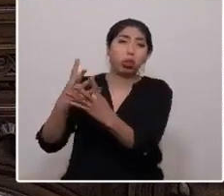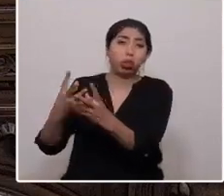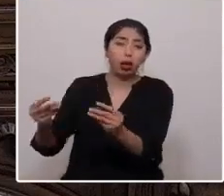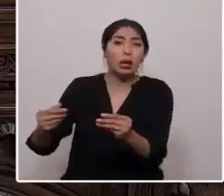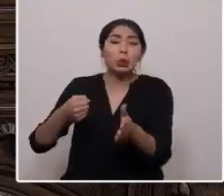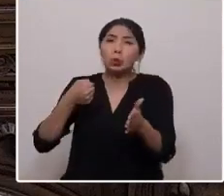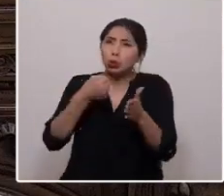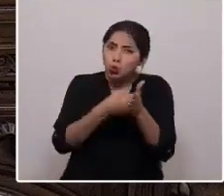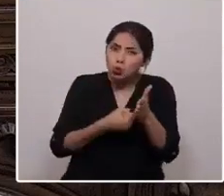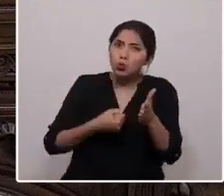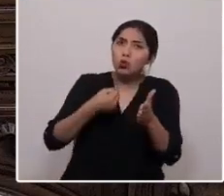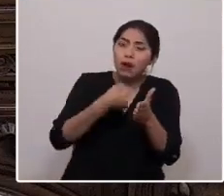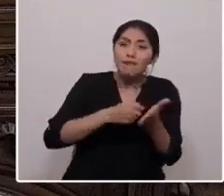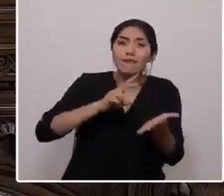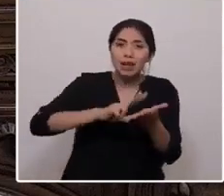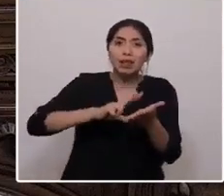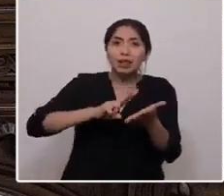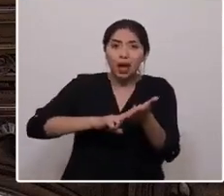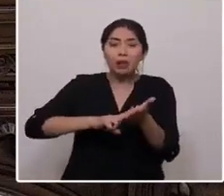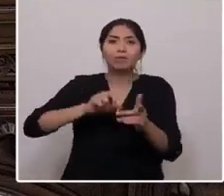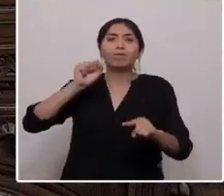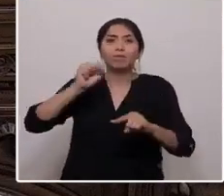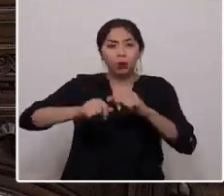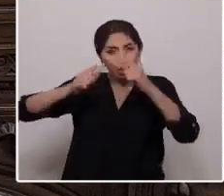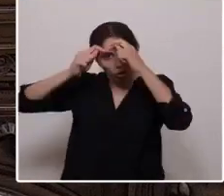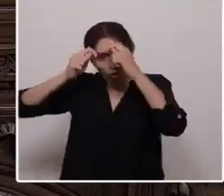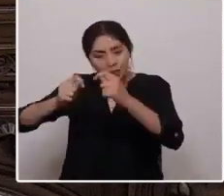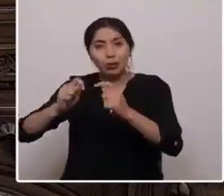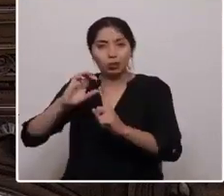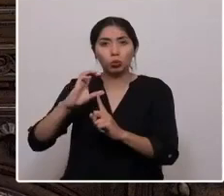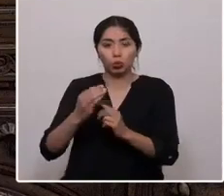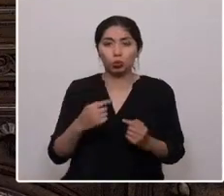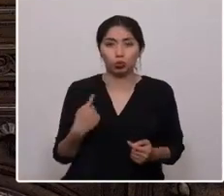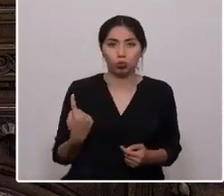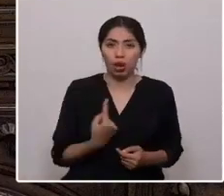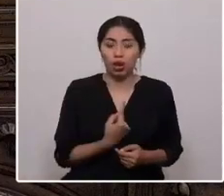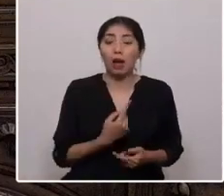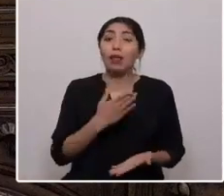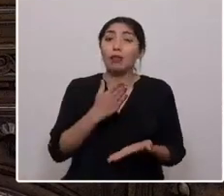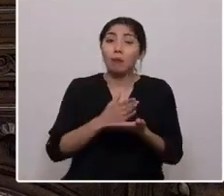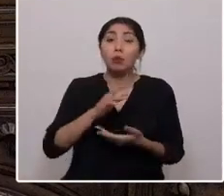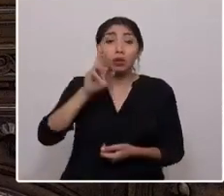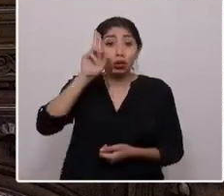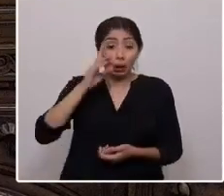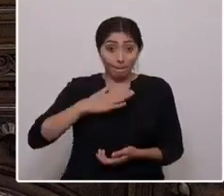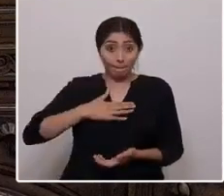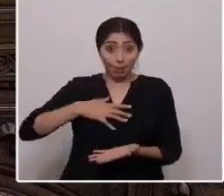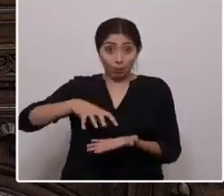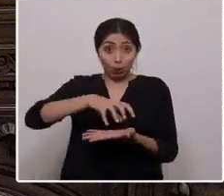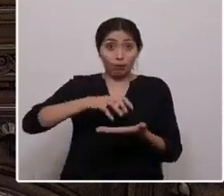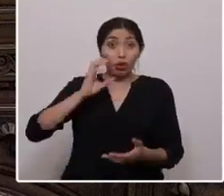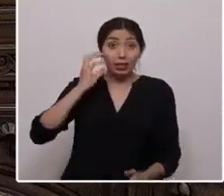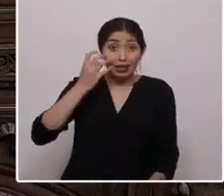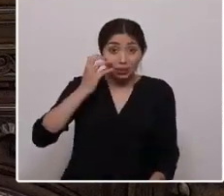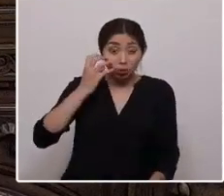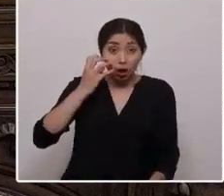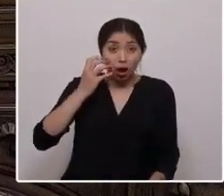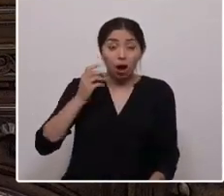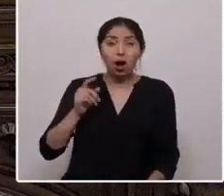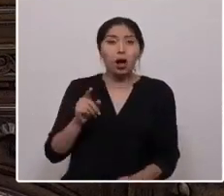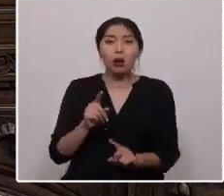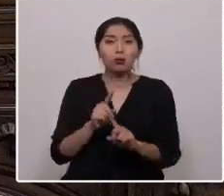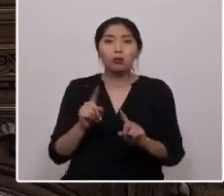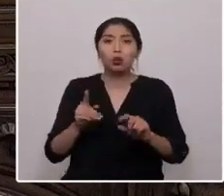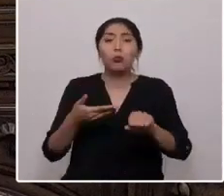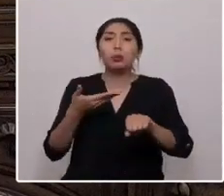constitucional hay que recordar que mi pueblo quechua no pidió anexarse a la nación